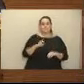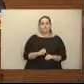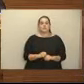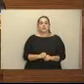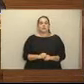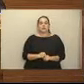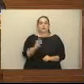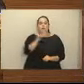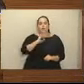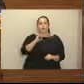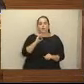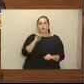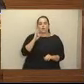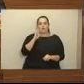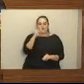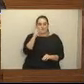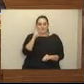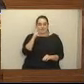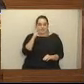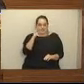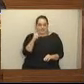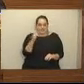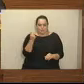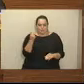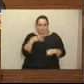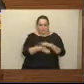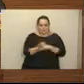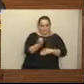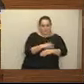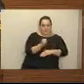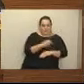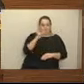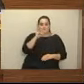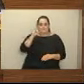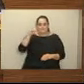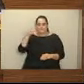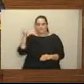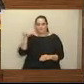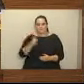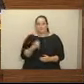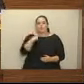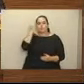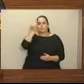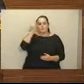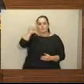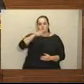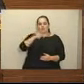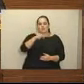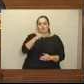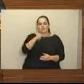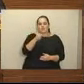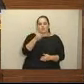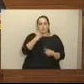la fortuna oculta del exdirigente de su partido, señor Fernández Villa. Yo creo que aquí hay similitudes, las